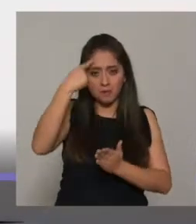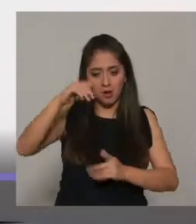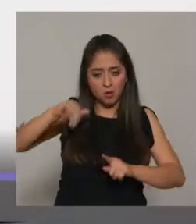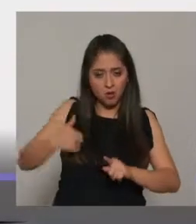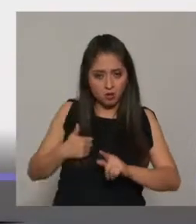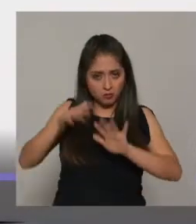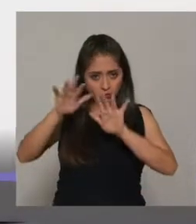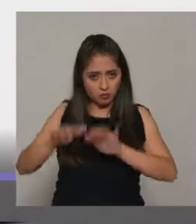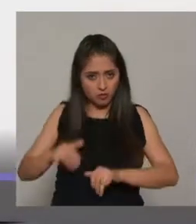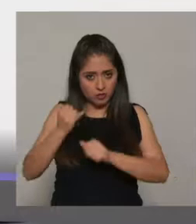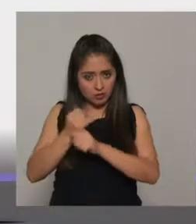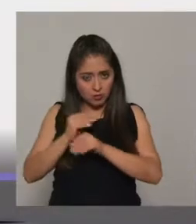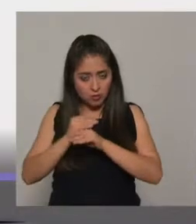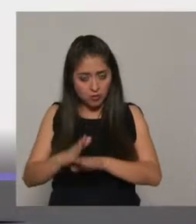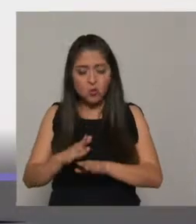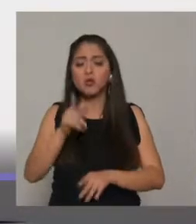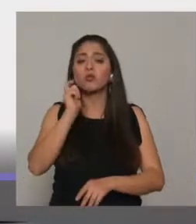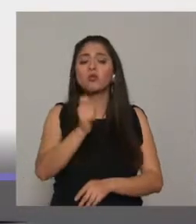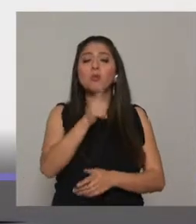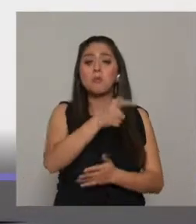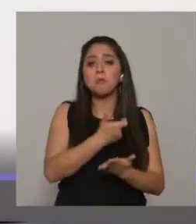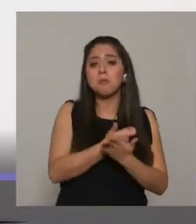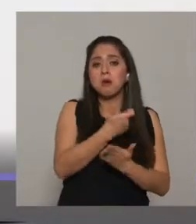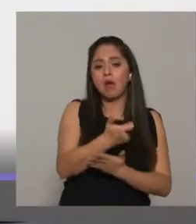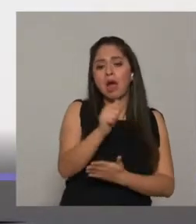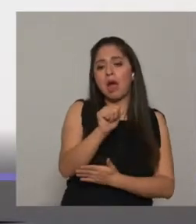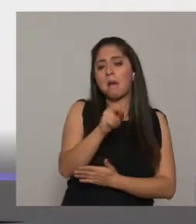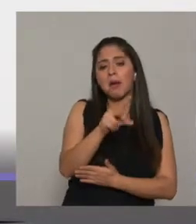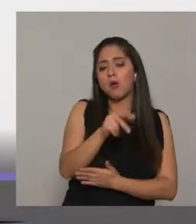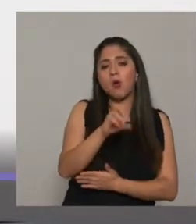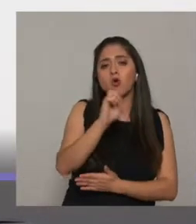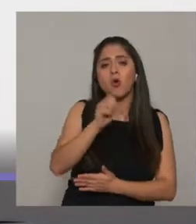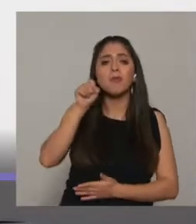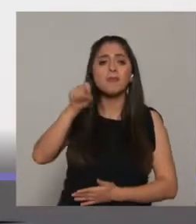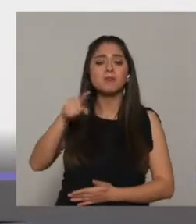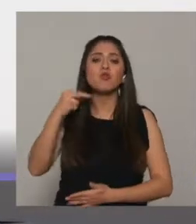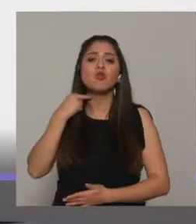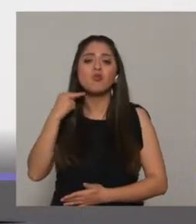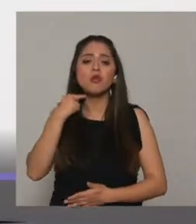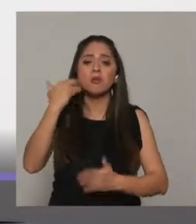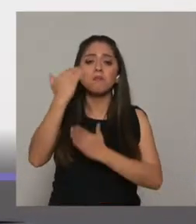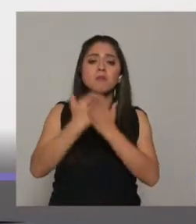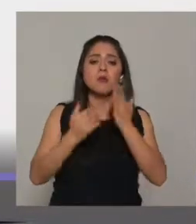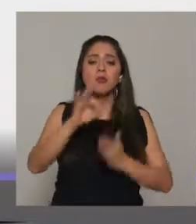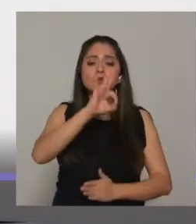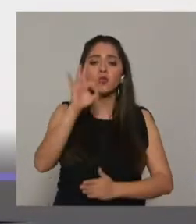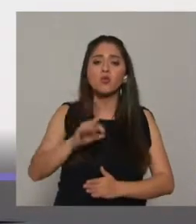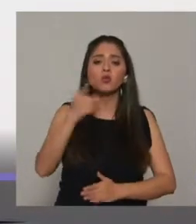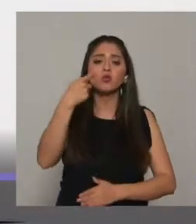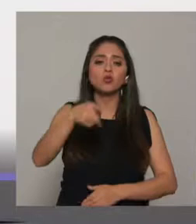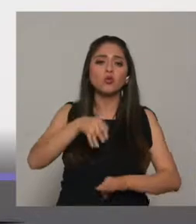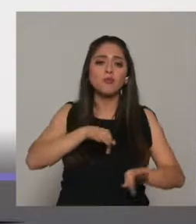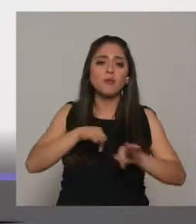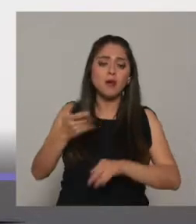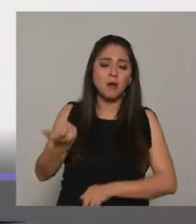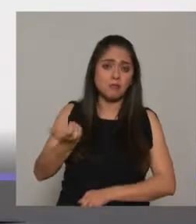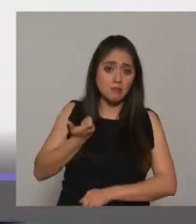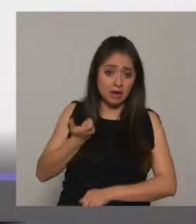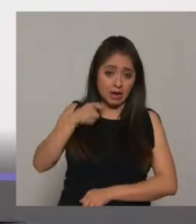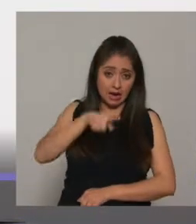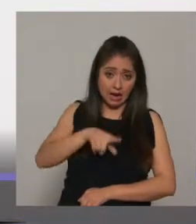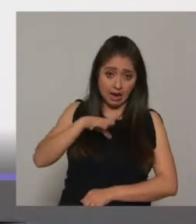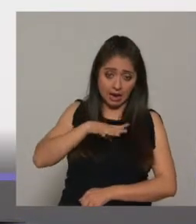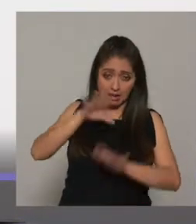que no vas a obtener avalúo y que el notario también te va a hacer un descuento en sus honorarios en función del valor catastral. Y eso está en la página de la